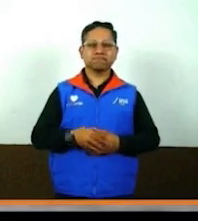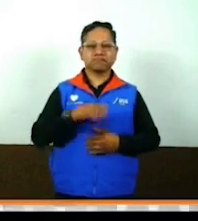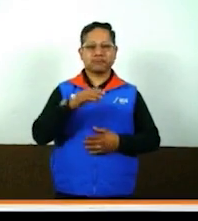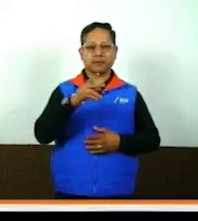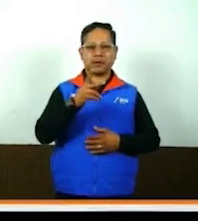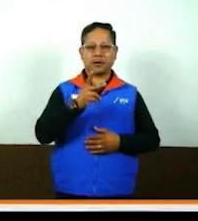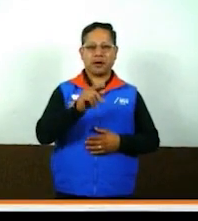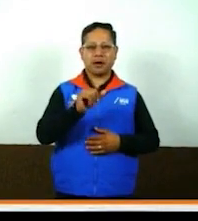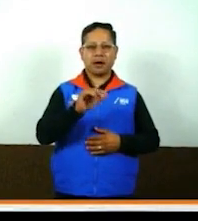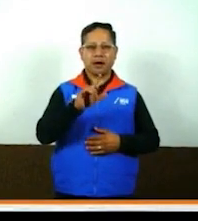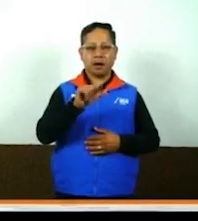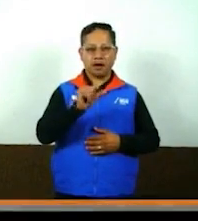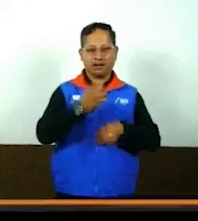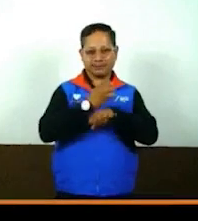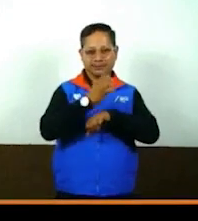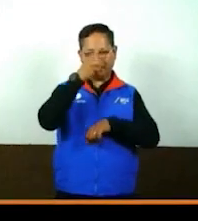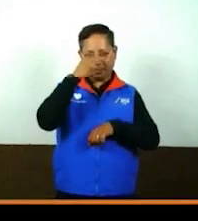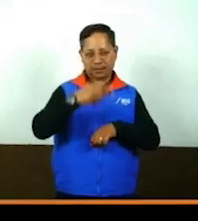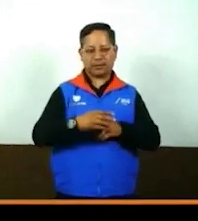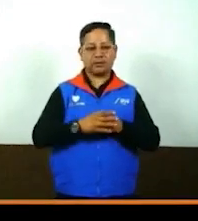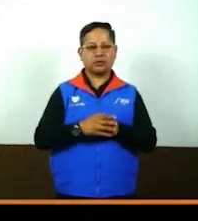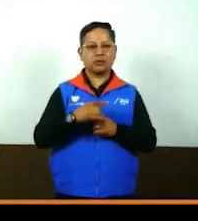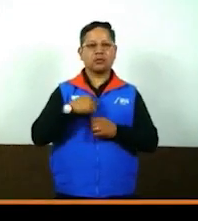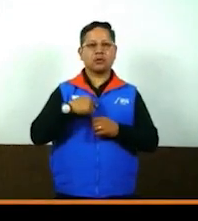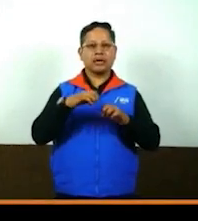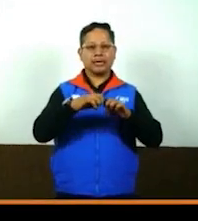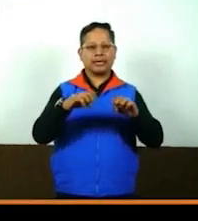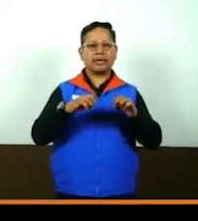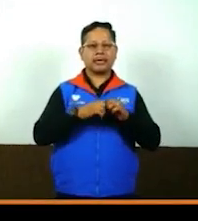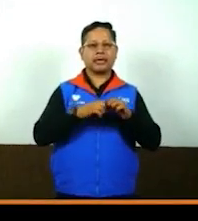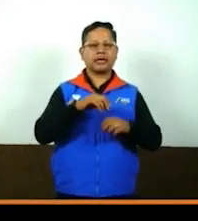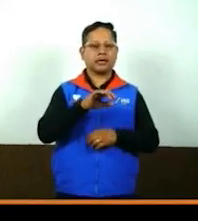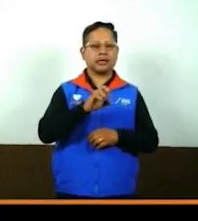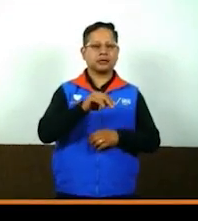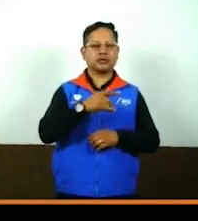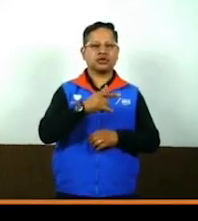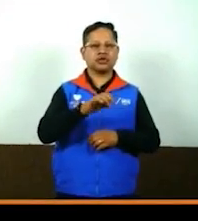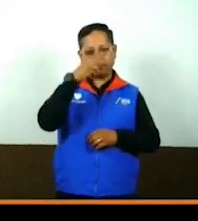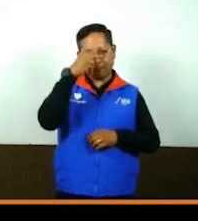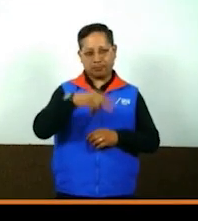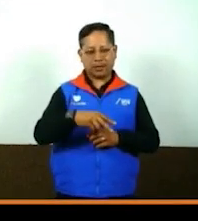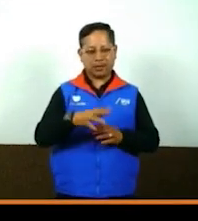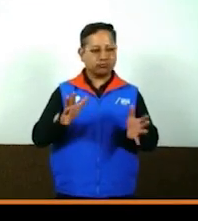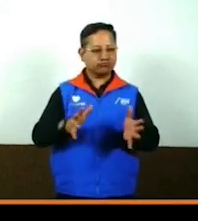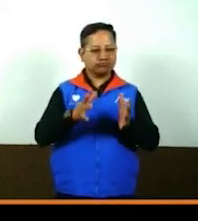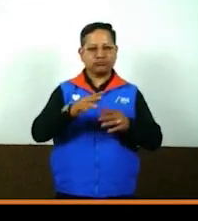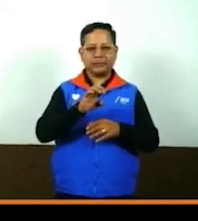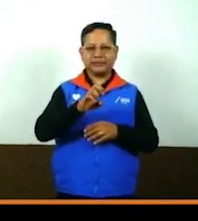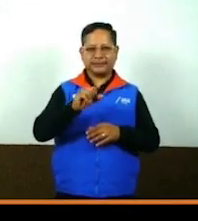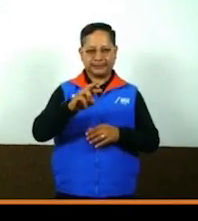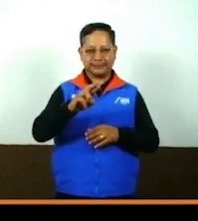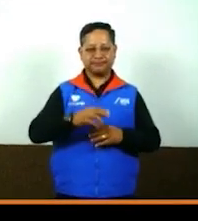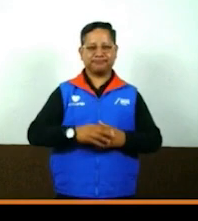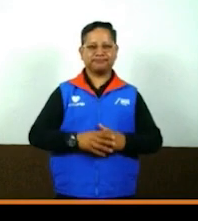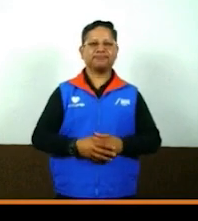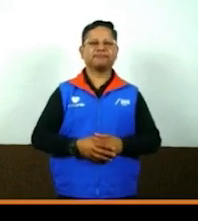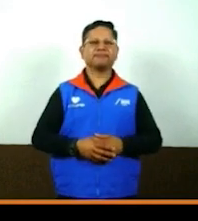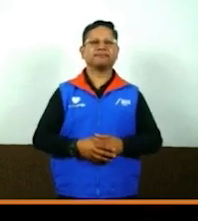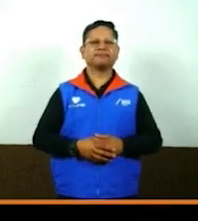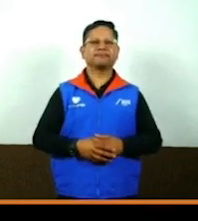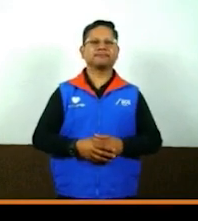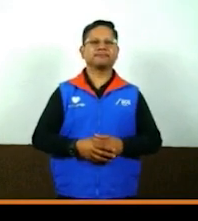Carla Ábalos, del Estado de México, parte del equipo de Engie México, impulsando la responsabilidad social.